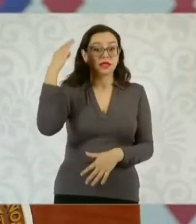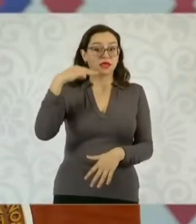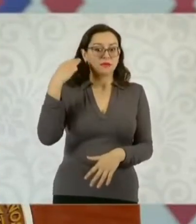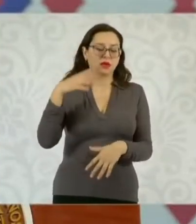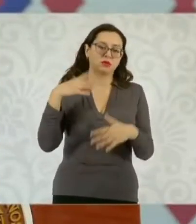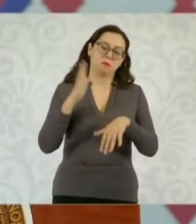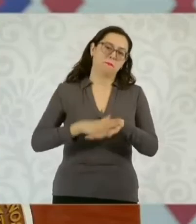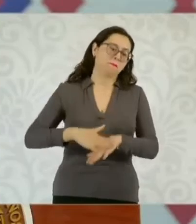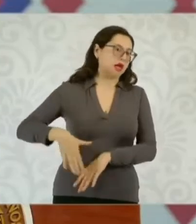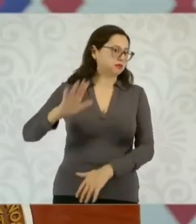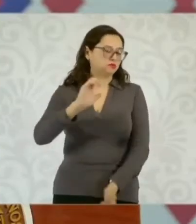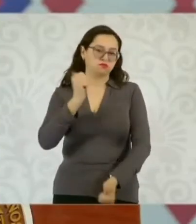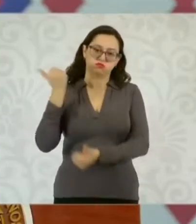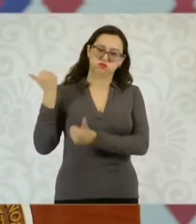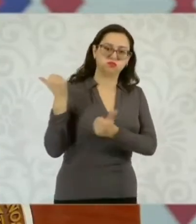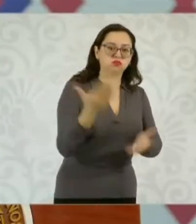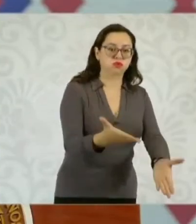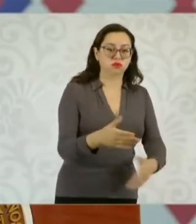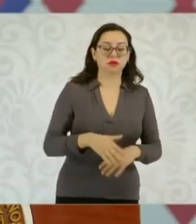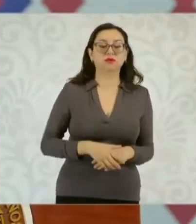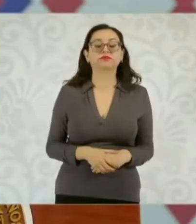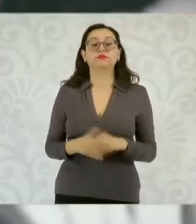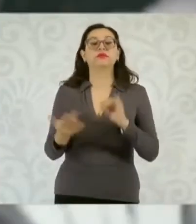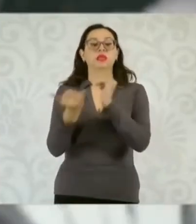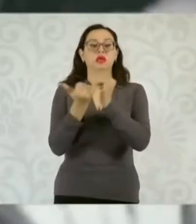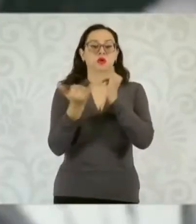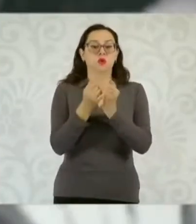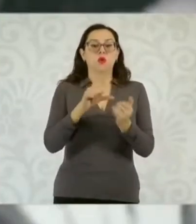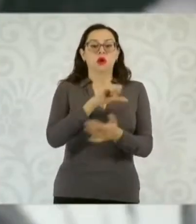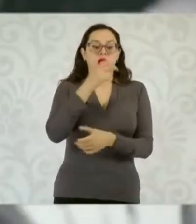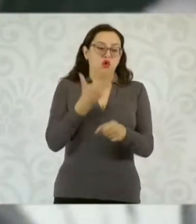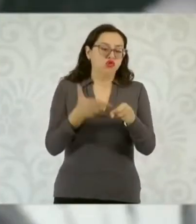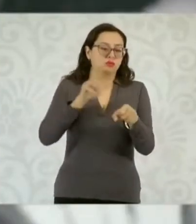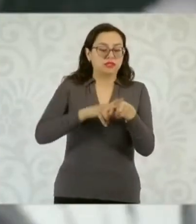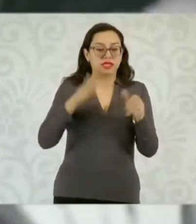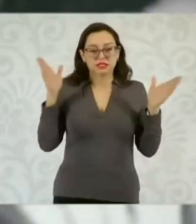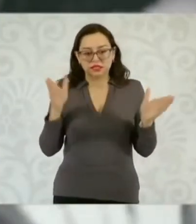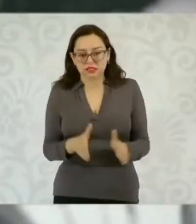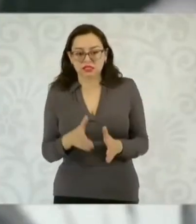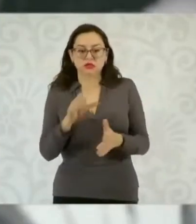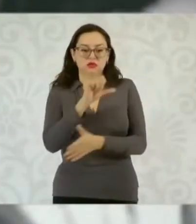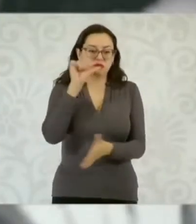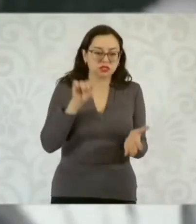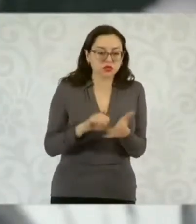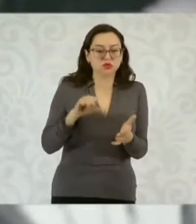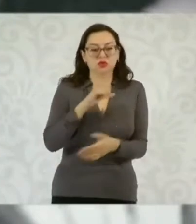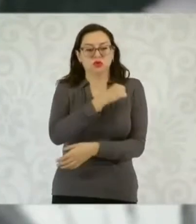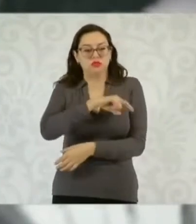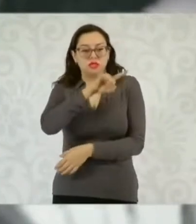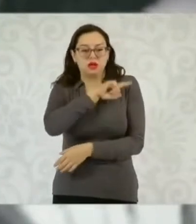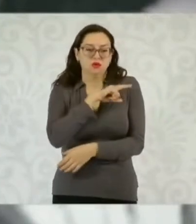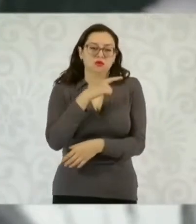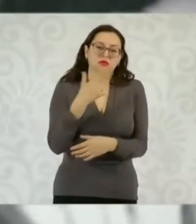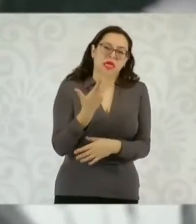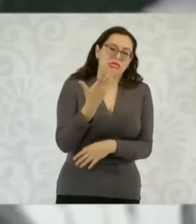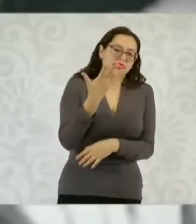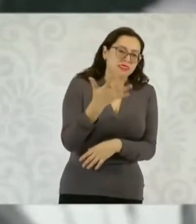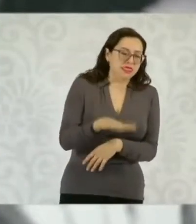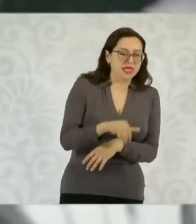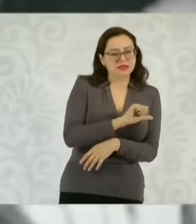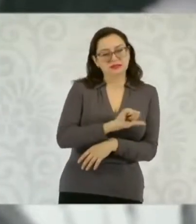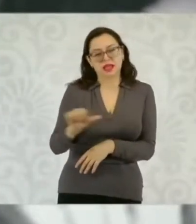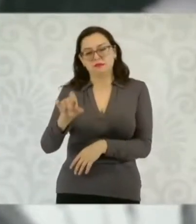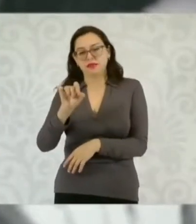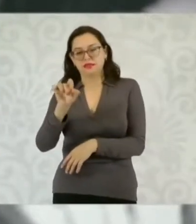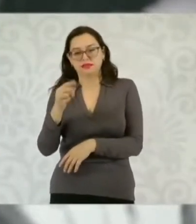salud empezar a ver el mayor volumen de entregas entre el 10 de marzo y el 23 de marzo. Esto es lo que les hemos venido comentando desde